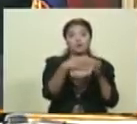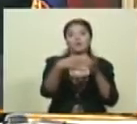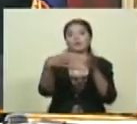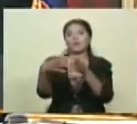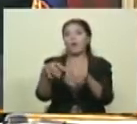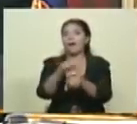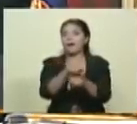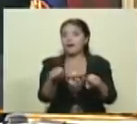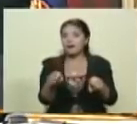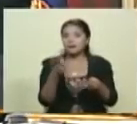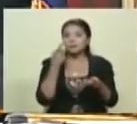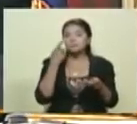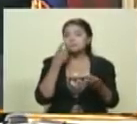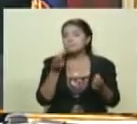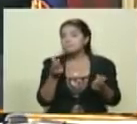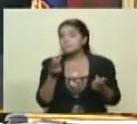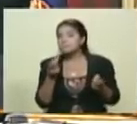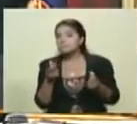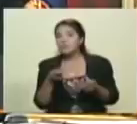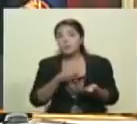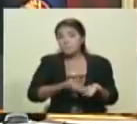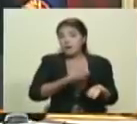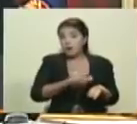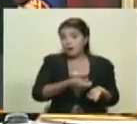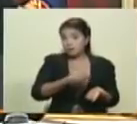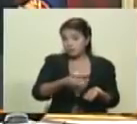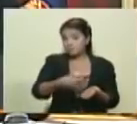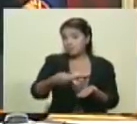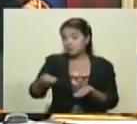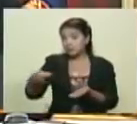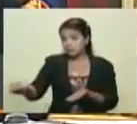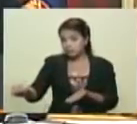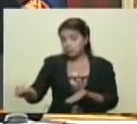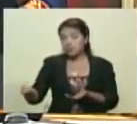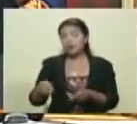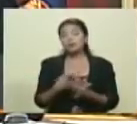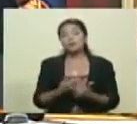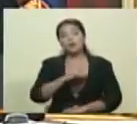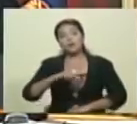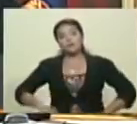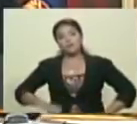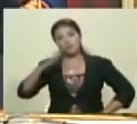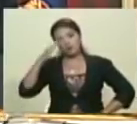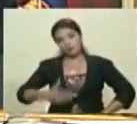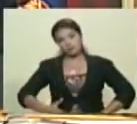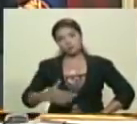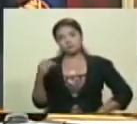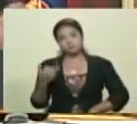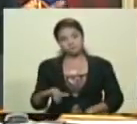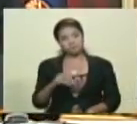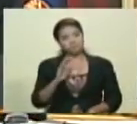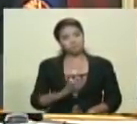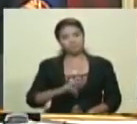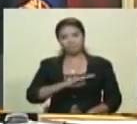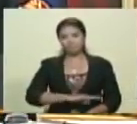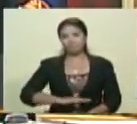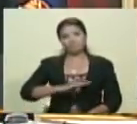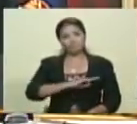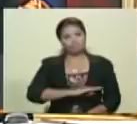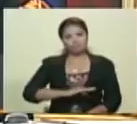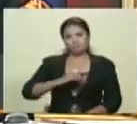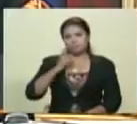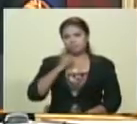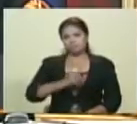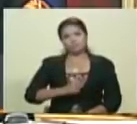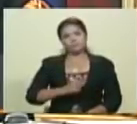ellos activados con mucho dinero. Y bueno, la Fuerza Armada tiene una moral